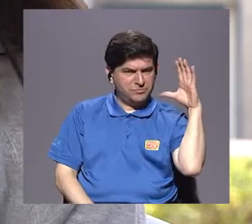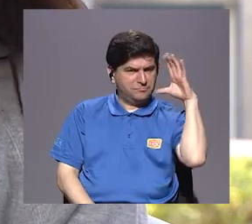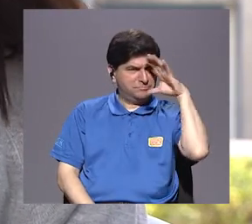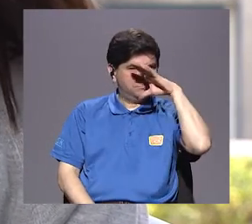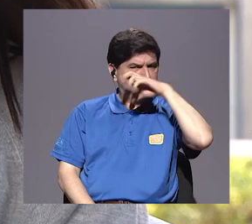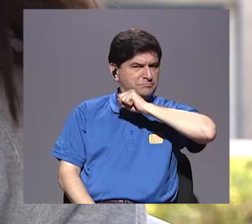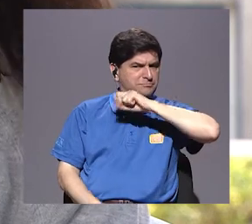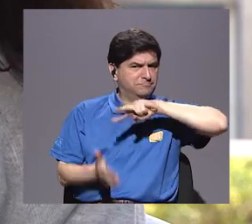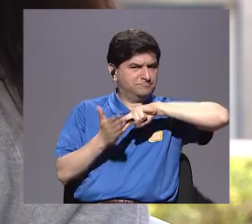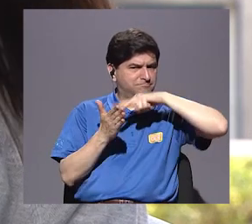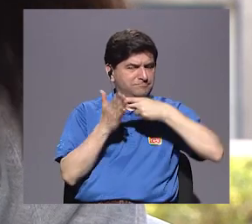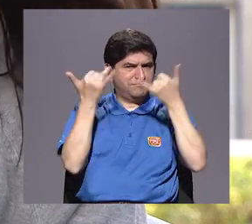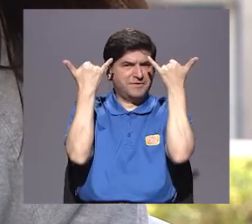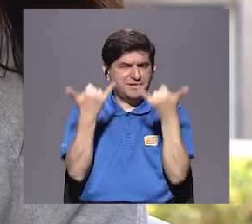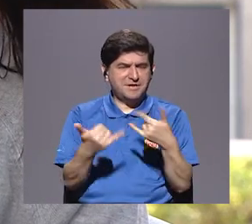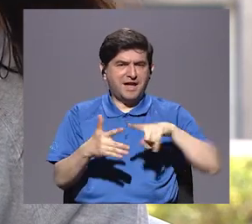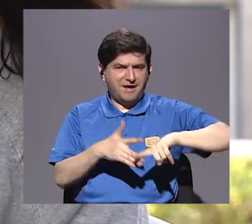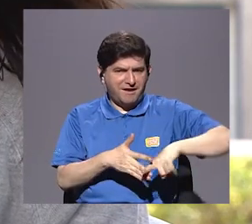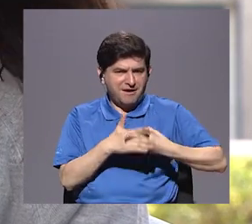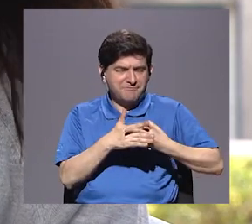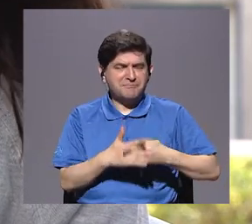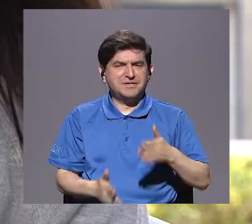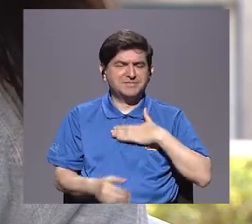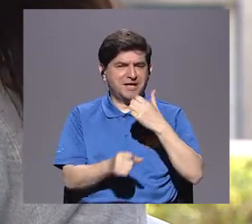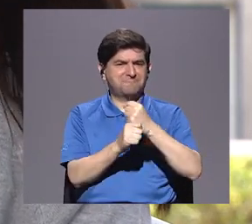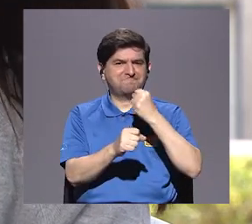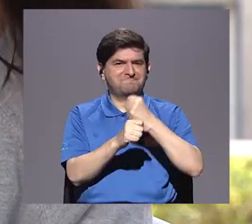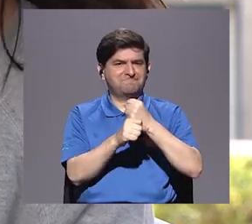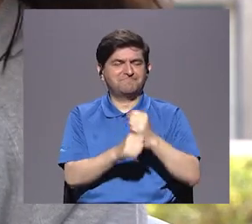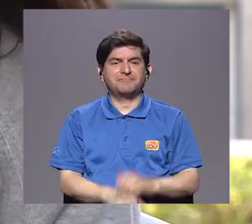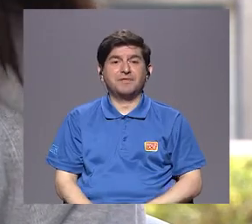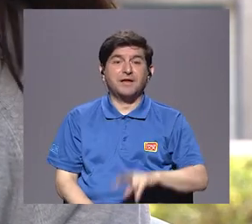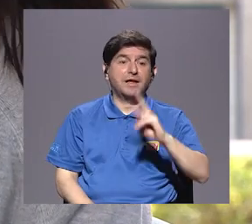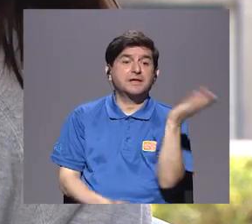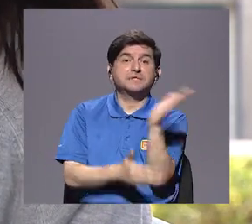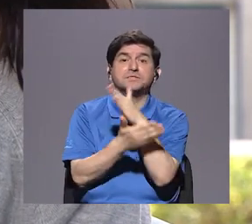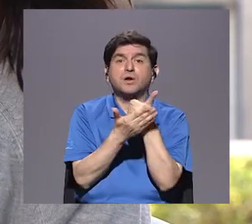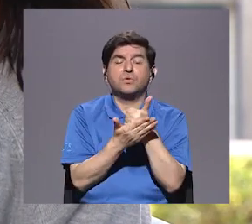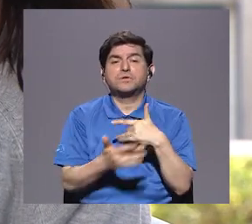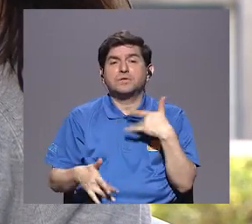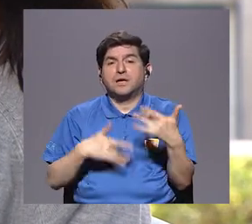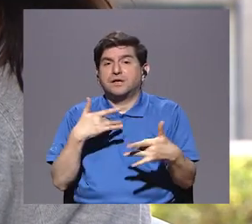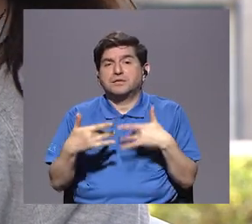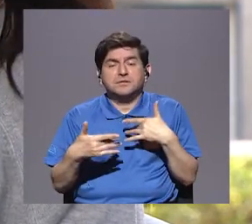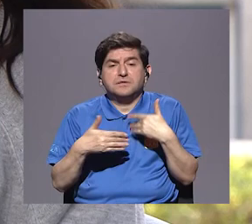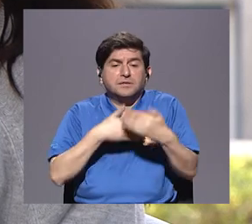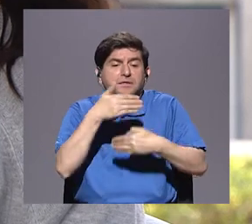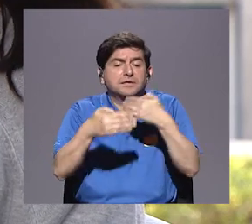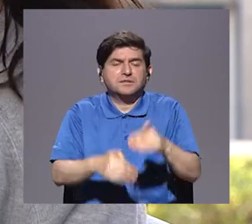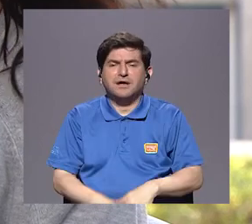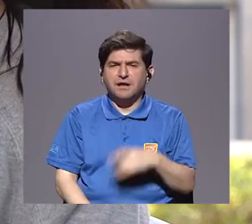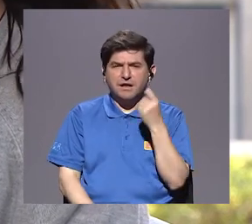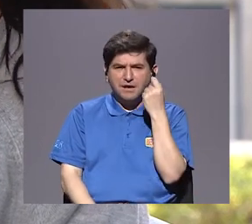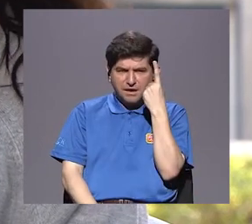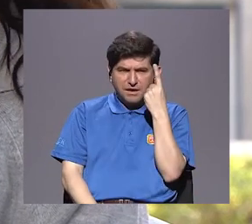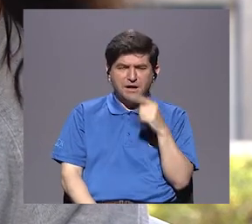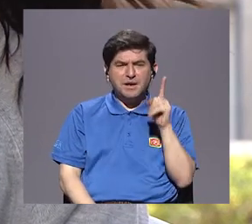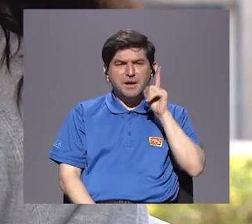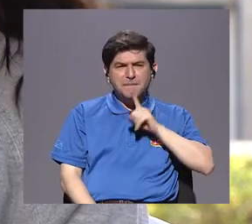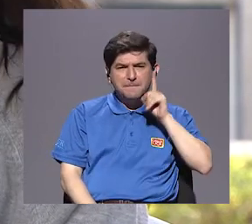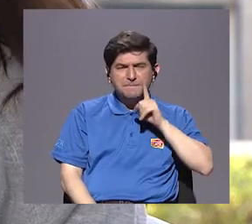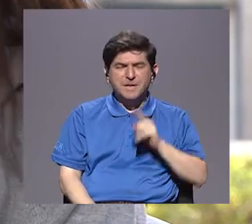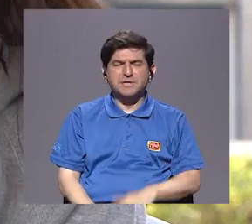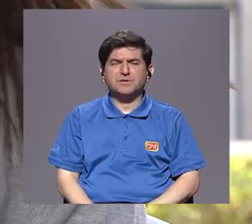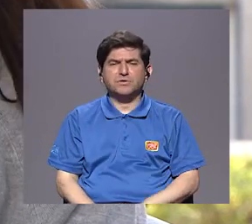reconocer, significa que ya puedo empezar a hacer mi labor, que es la segunda parte de la sensibilización, entender los mitos,